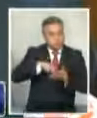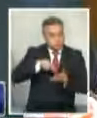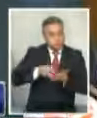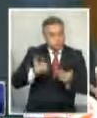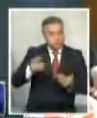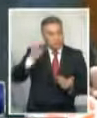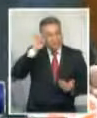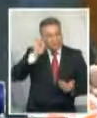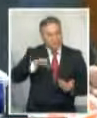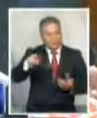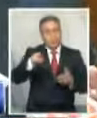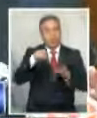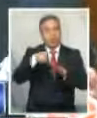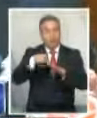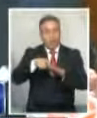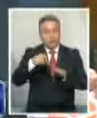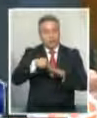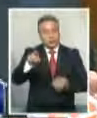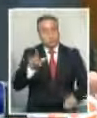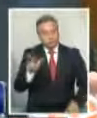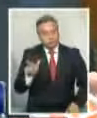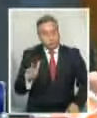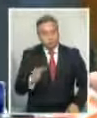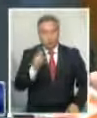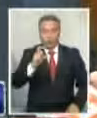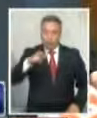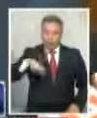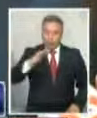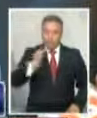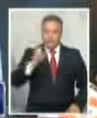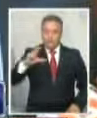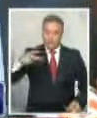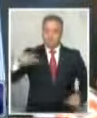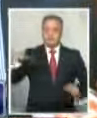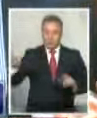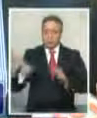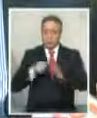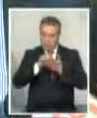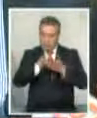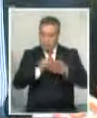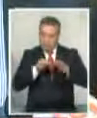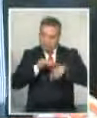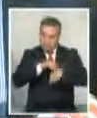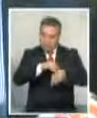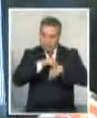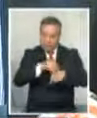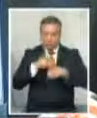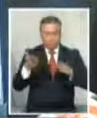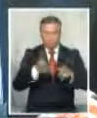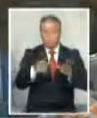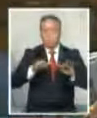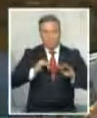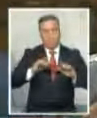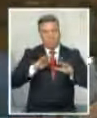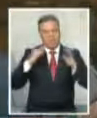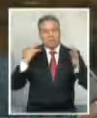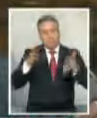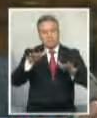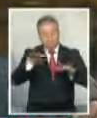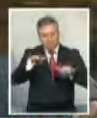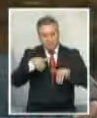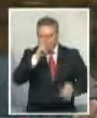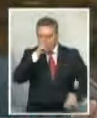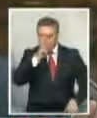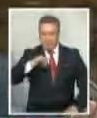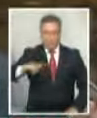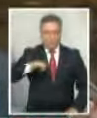los tiempos que se maneja el Congreso para que la Confech nos presente sus indicaciones, que hasta el momento entendemos que en general van en la misma línea.